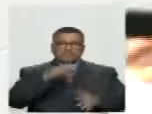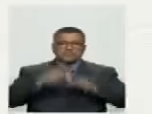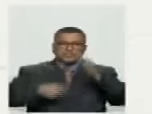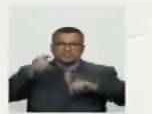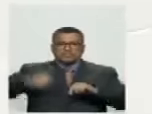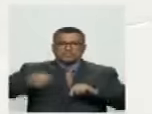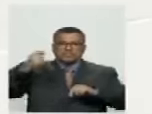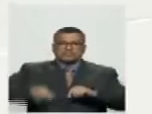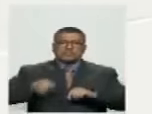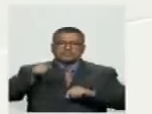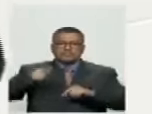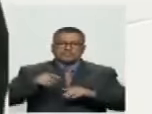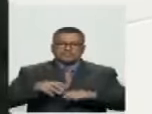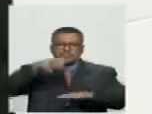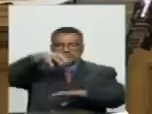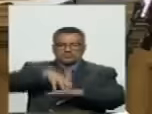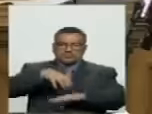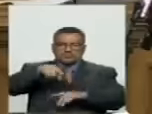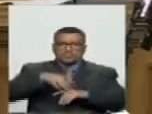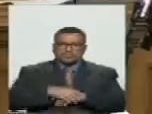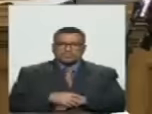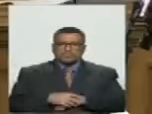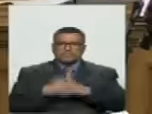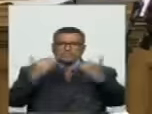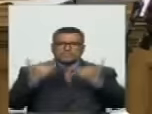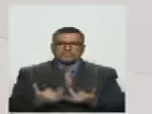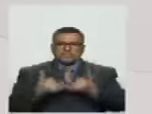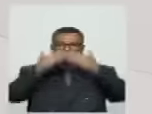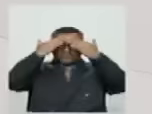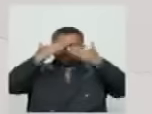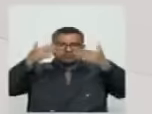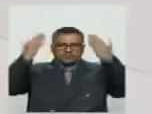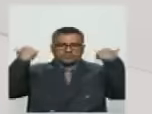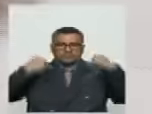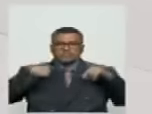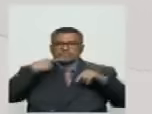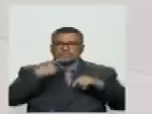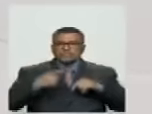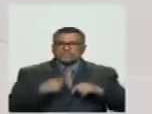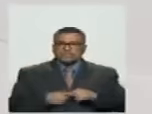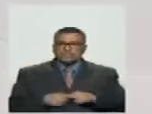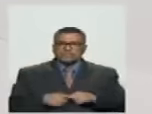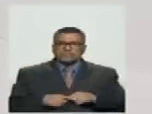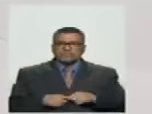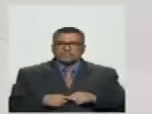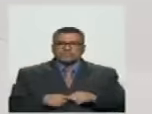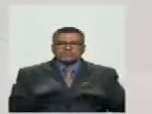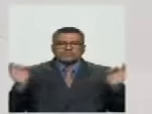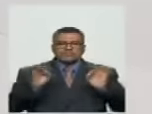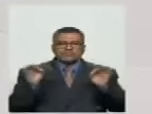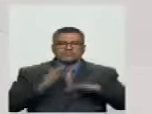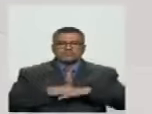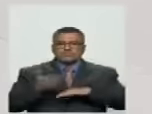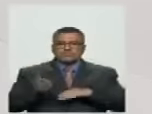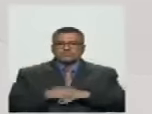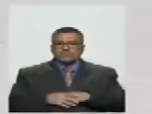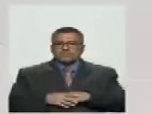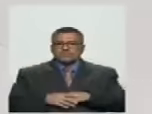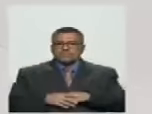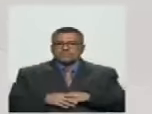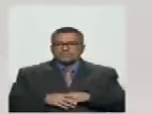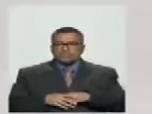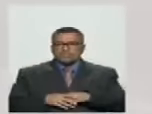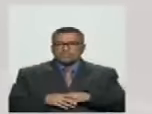Supremo de Justicia en sala electoral. Ya se olvidaron de decir que es que no era competente porque, bueno,